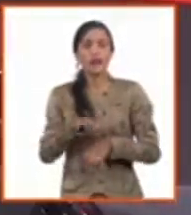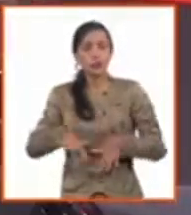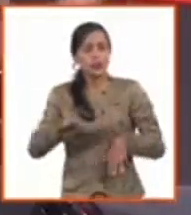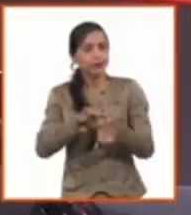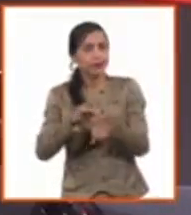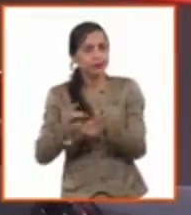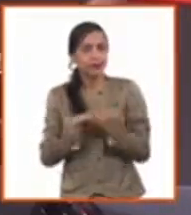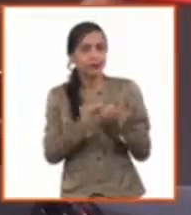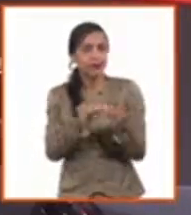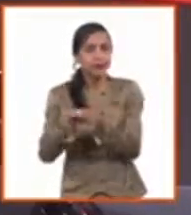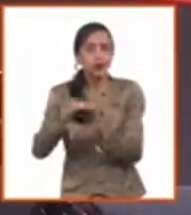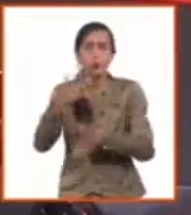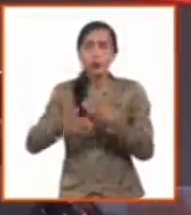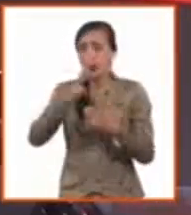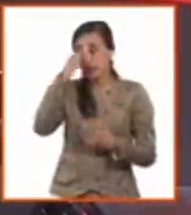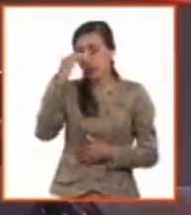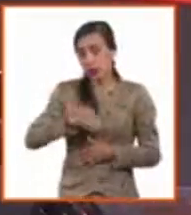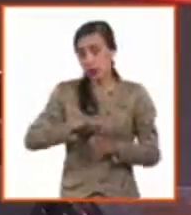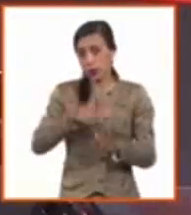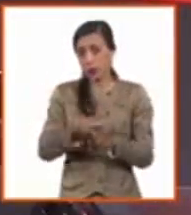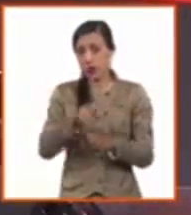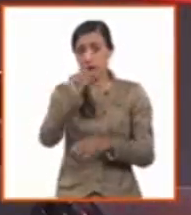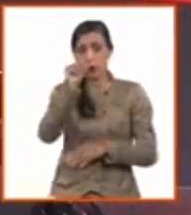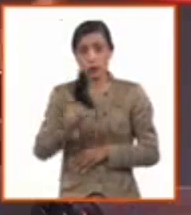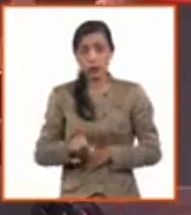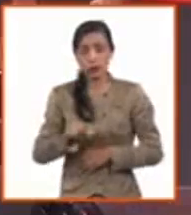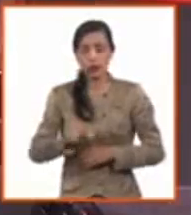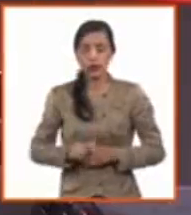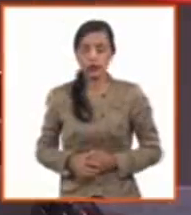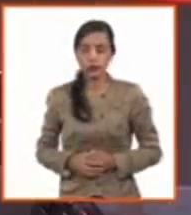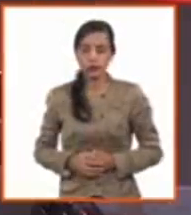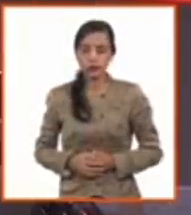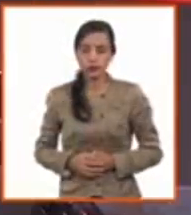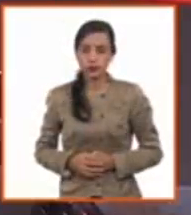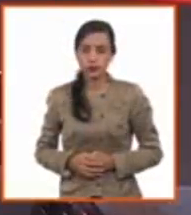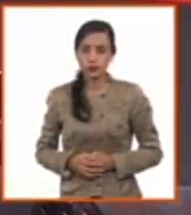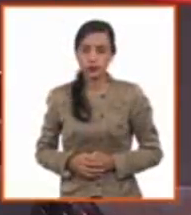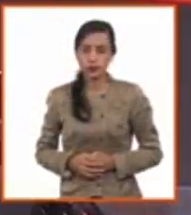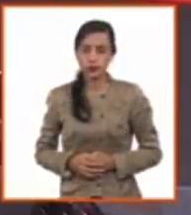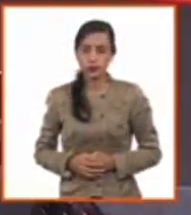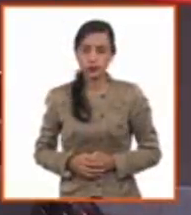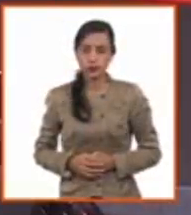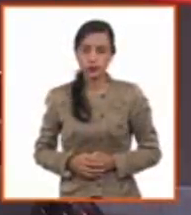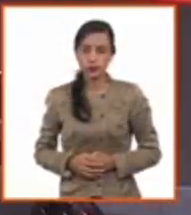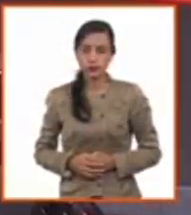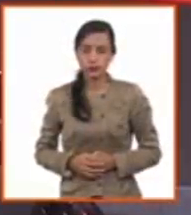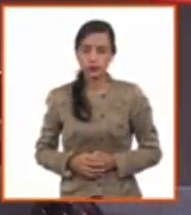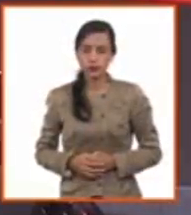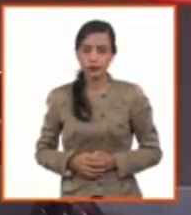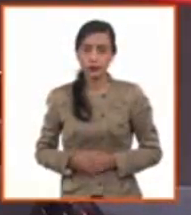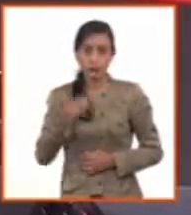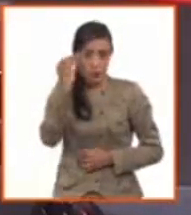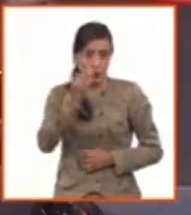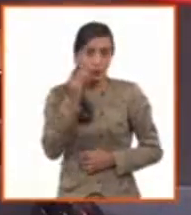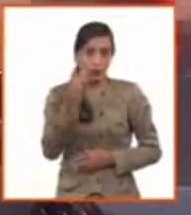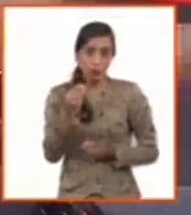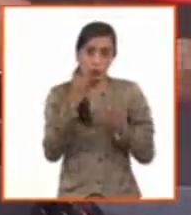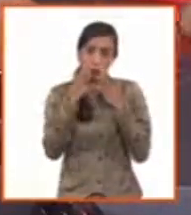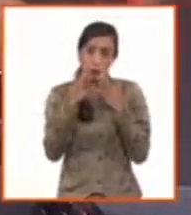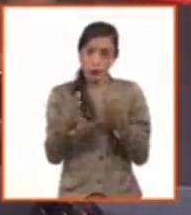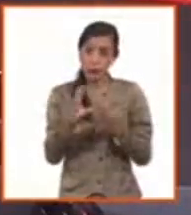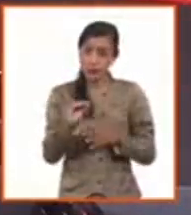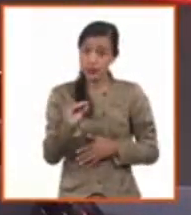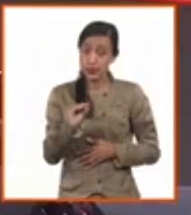epidemiológicos del punto vista las secuelas de los problemas de salud que generaba y bueno creo que eso vale la pena